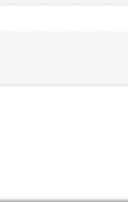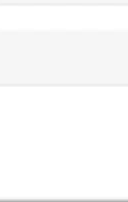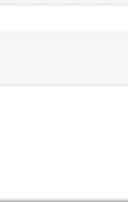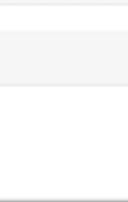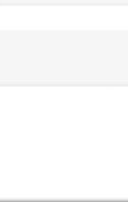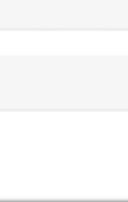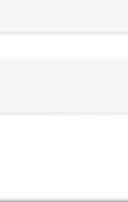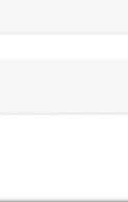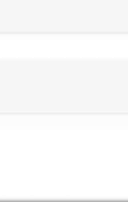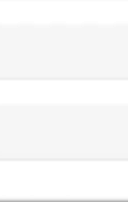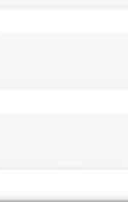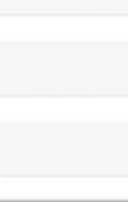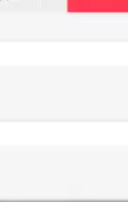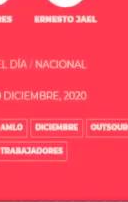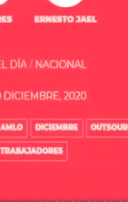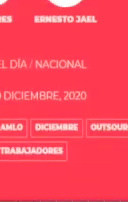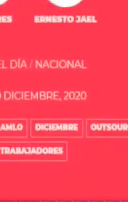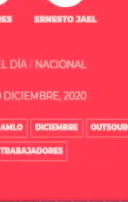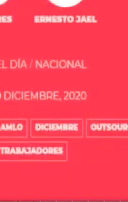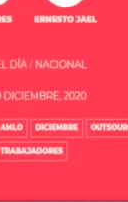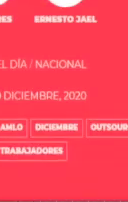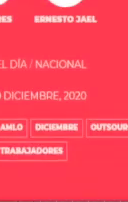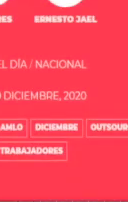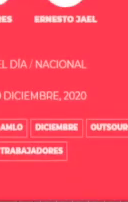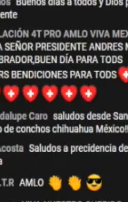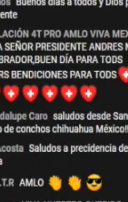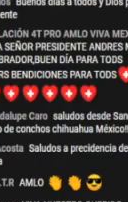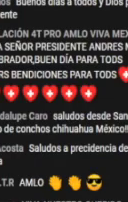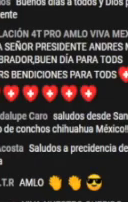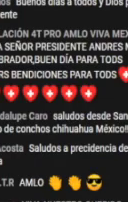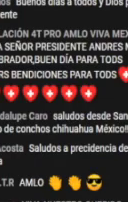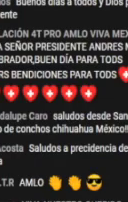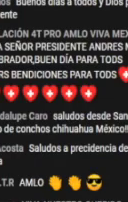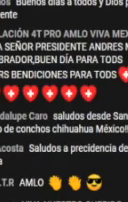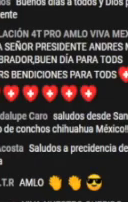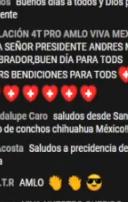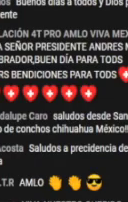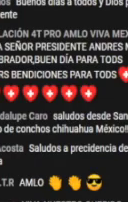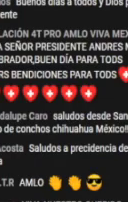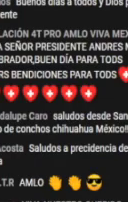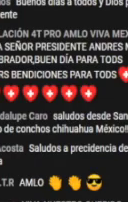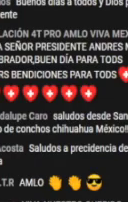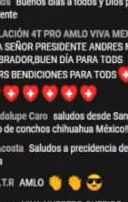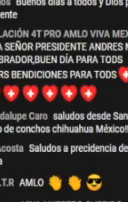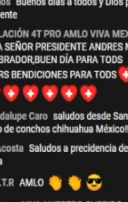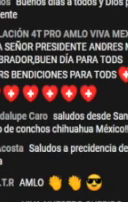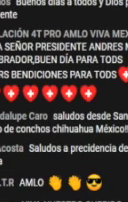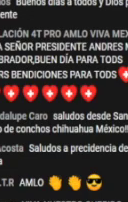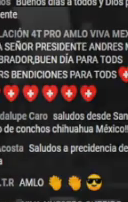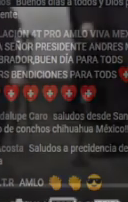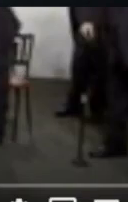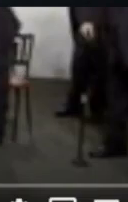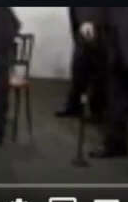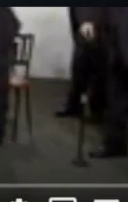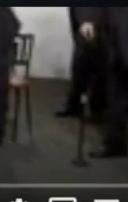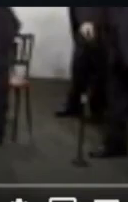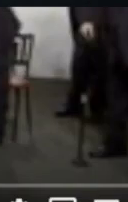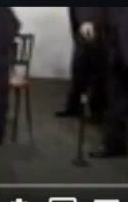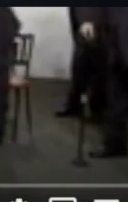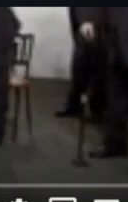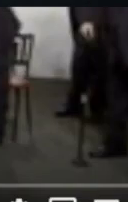que se brinden las condiciones laborales óptimas y que se busque el beneficio de las y